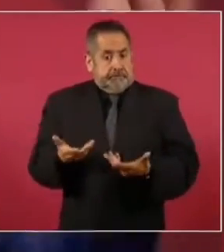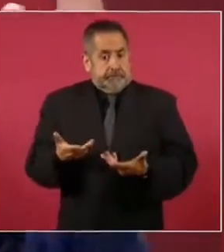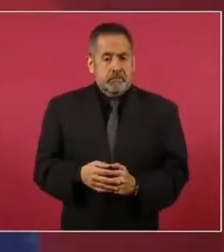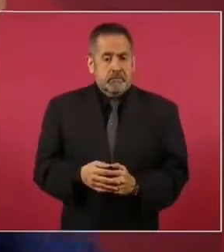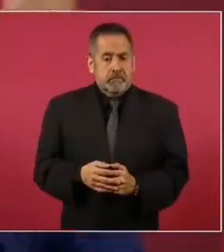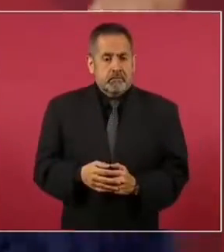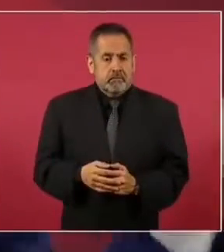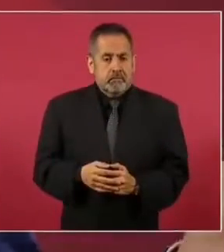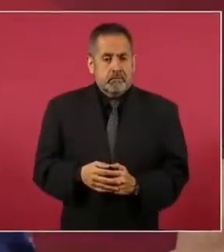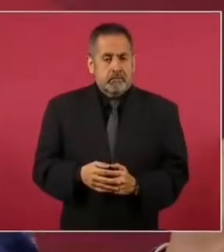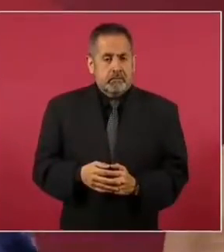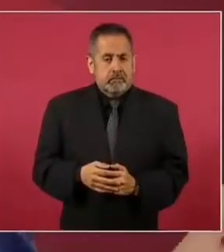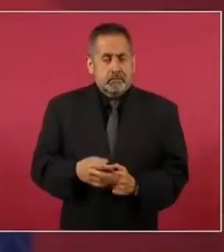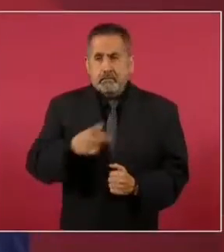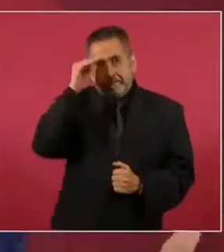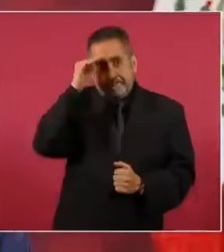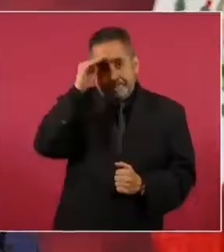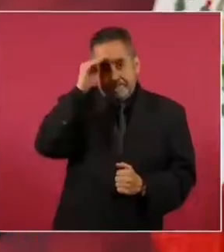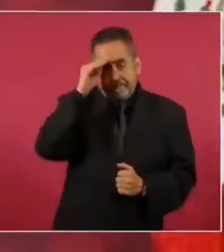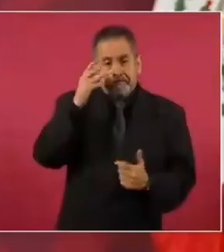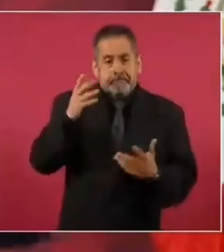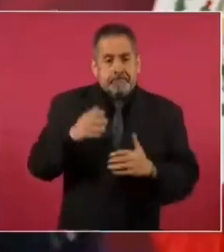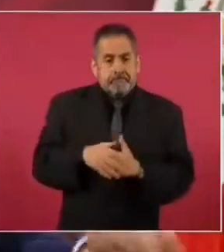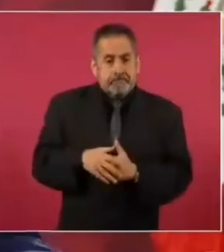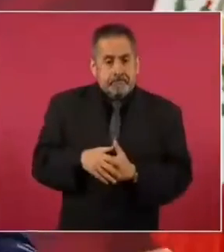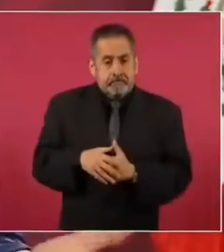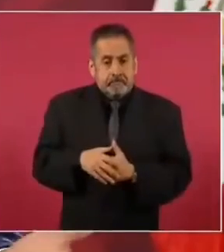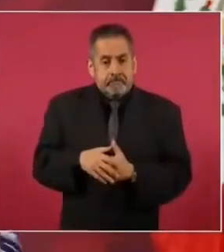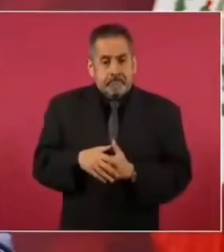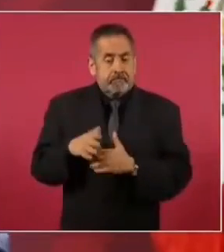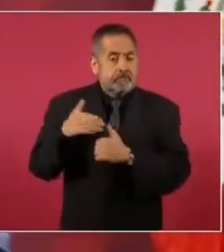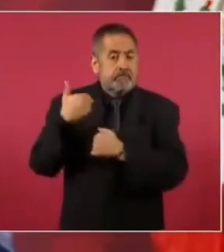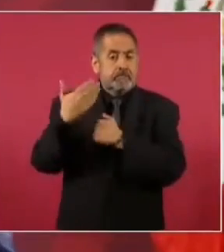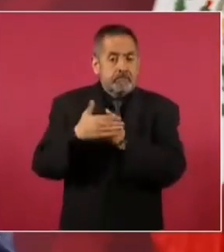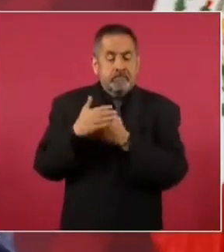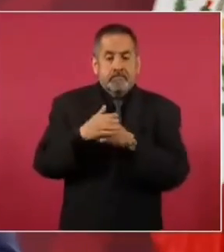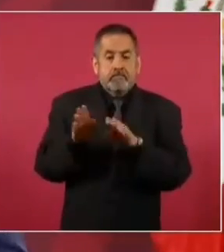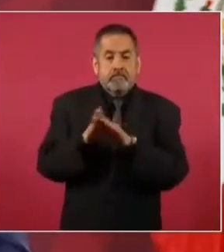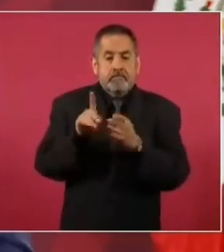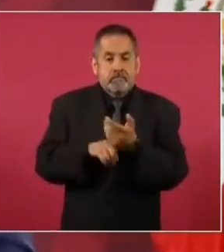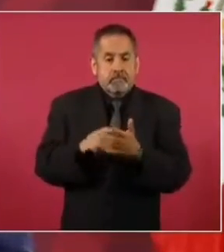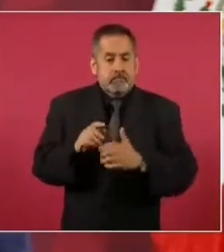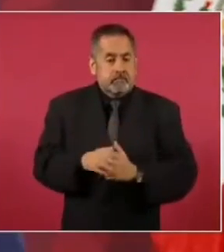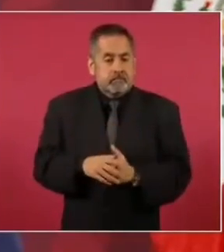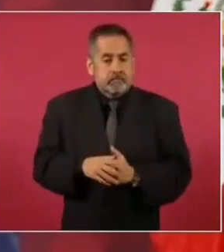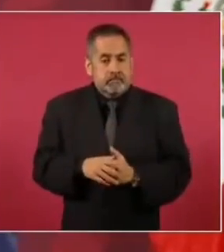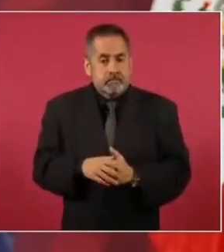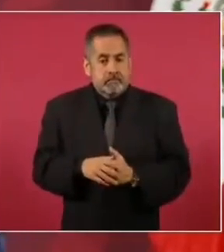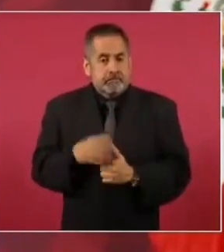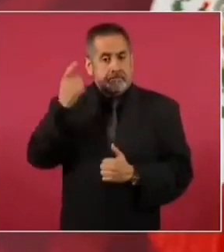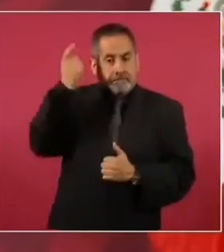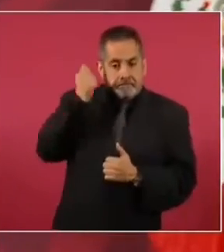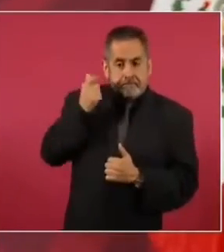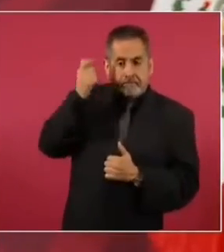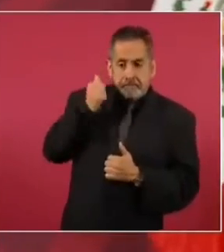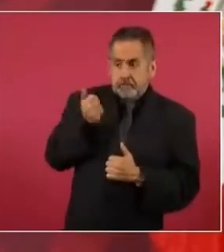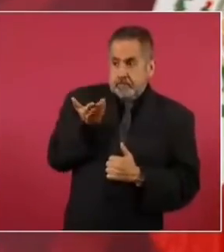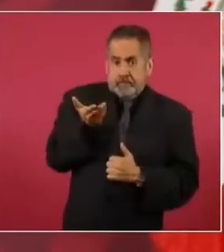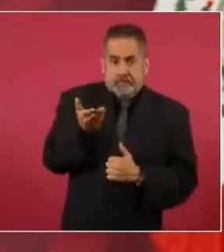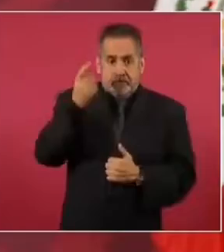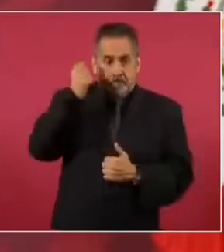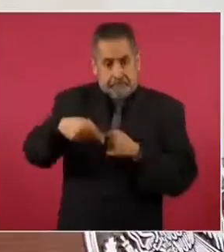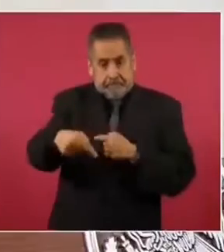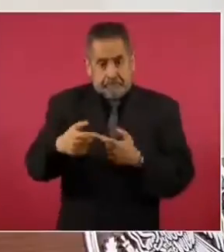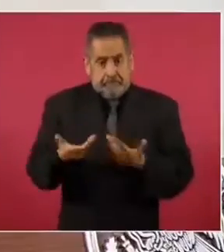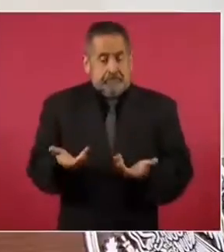y tengo que pensar en que voy a solicitar mi pensión